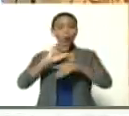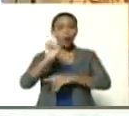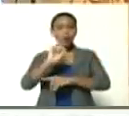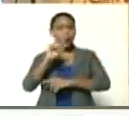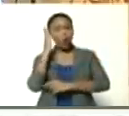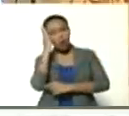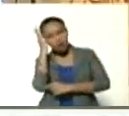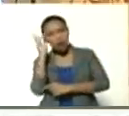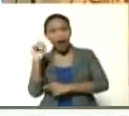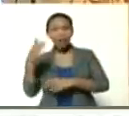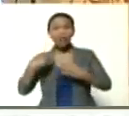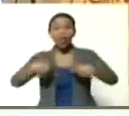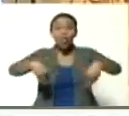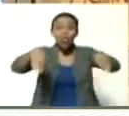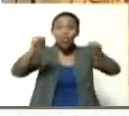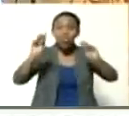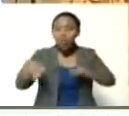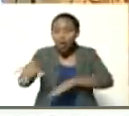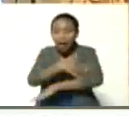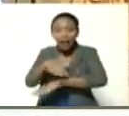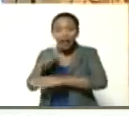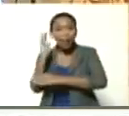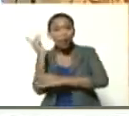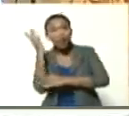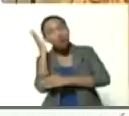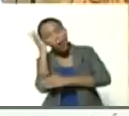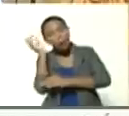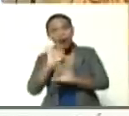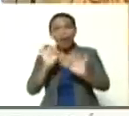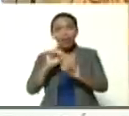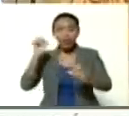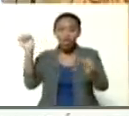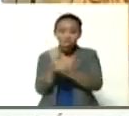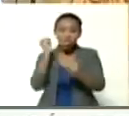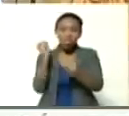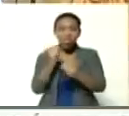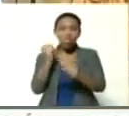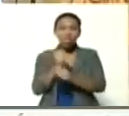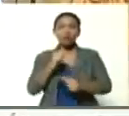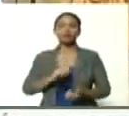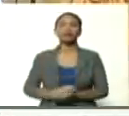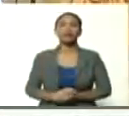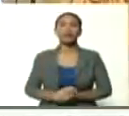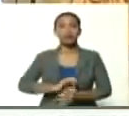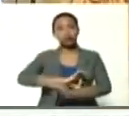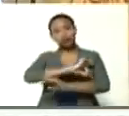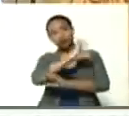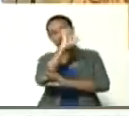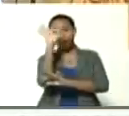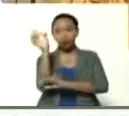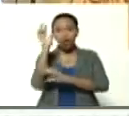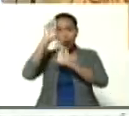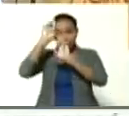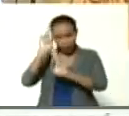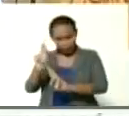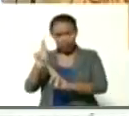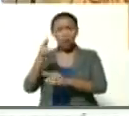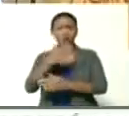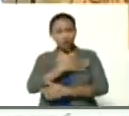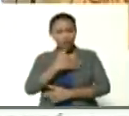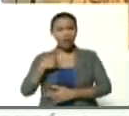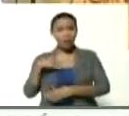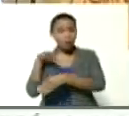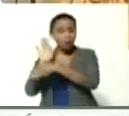Estaban con su mantel en las calles sin dormir. Son trabajadores y trabajadoras, que los respetamos, los queremos y